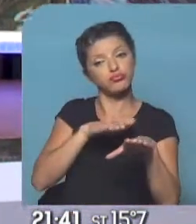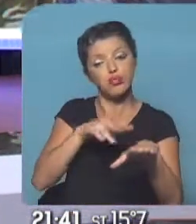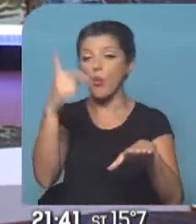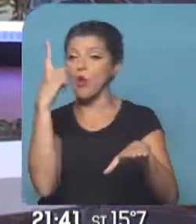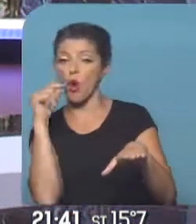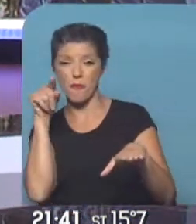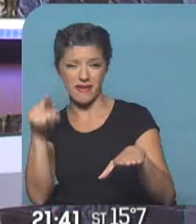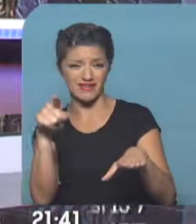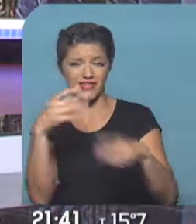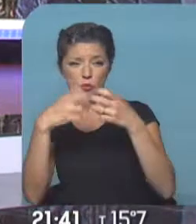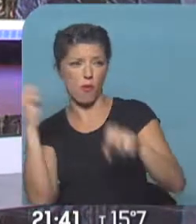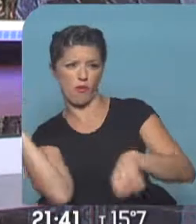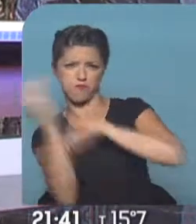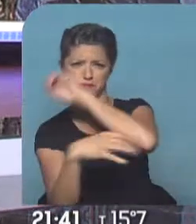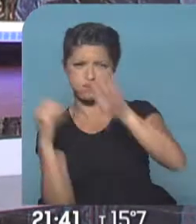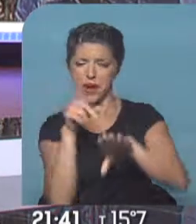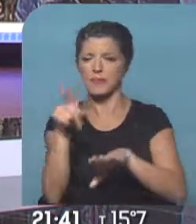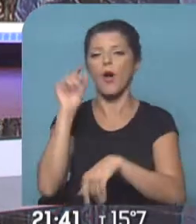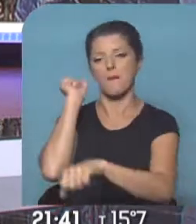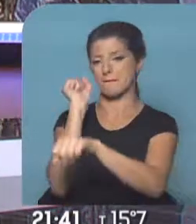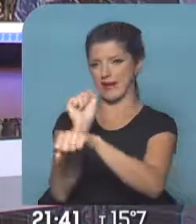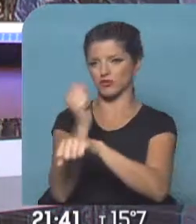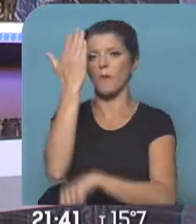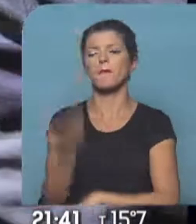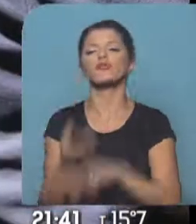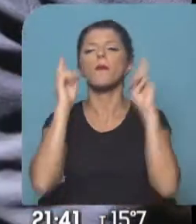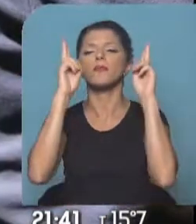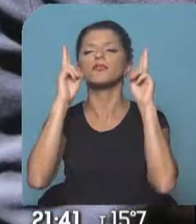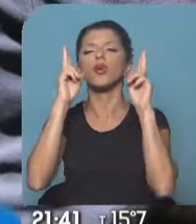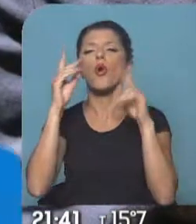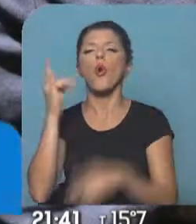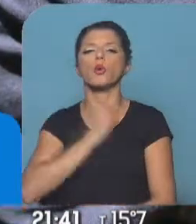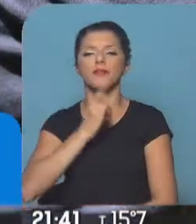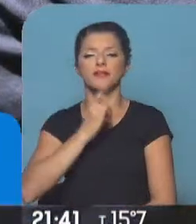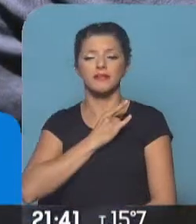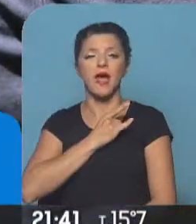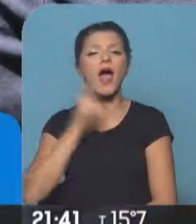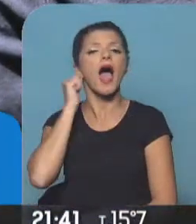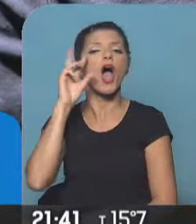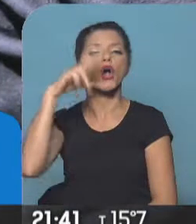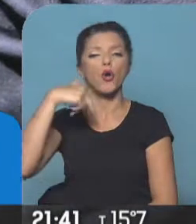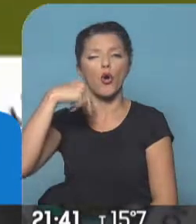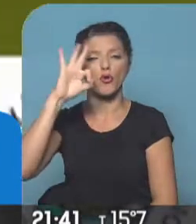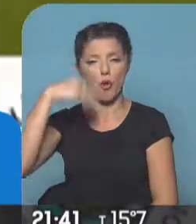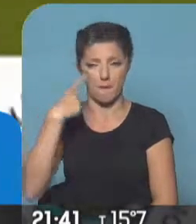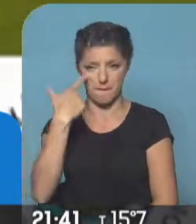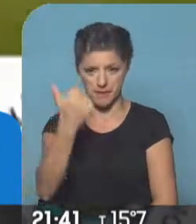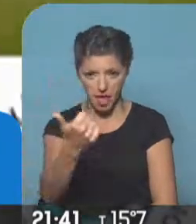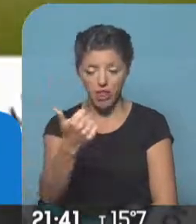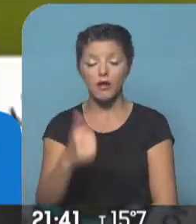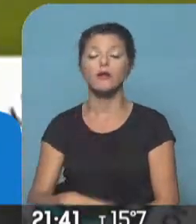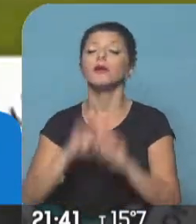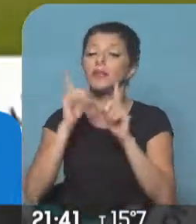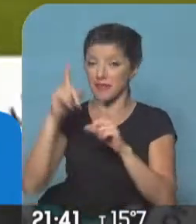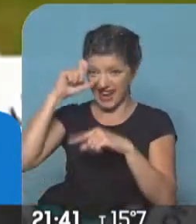y allí le arrojaron huevos. Se trata de un docente de la Facultad de Agronomía de La Pampa y también un ex candidato